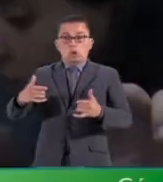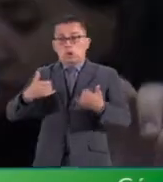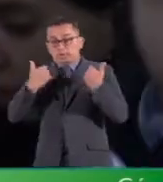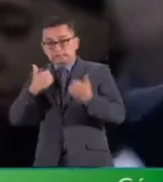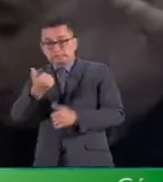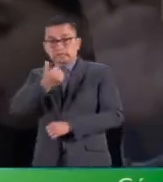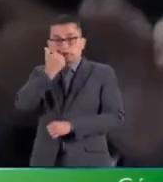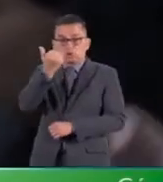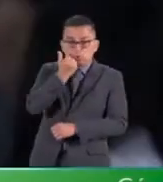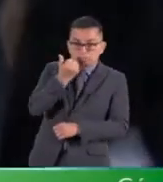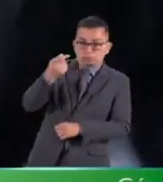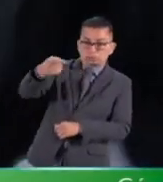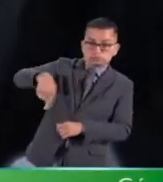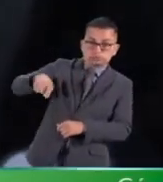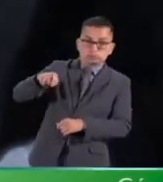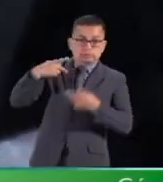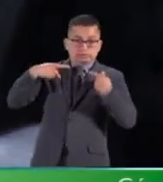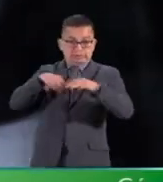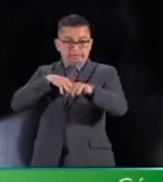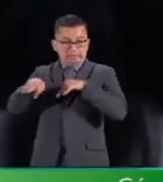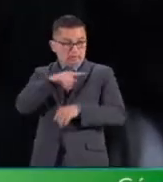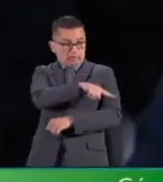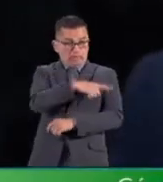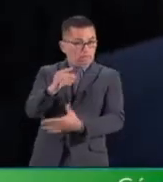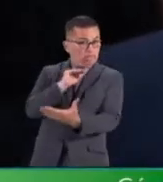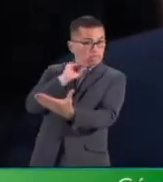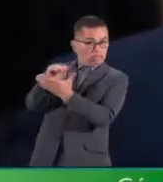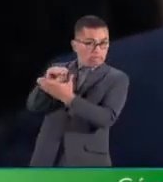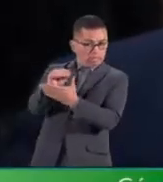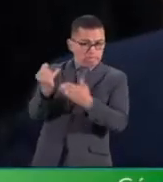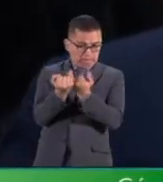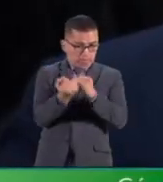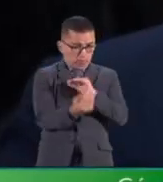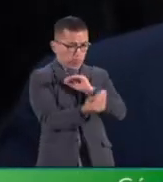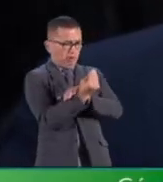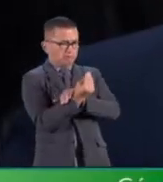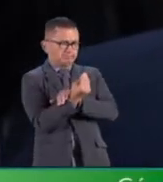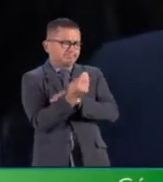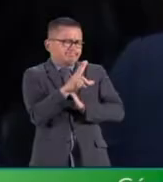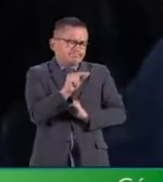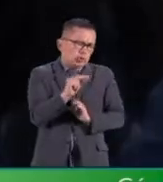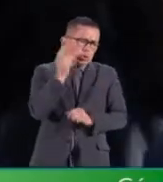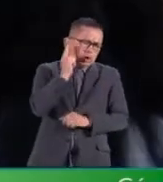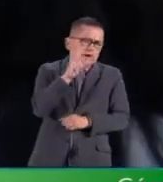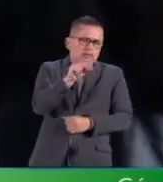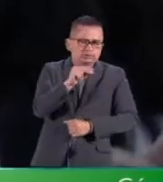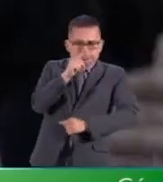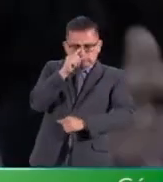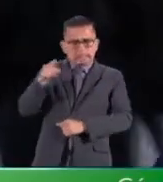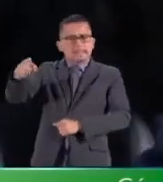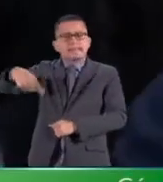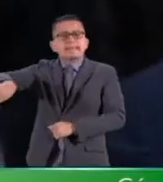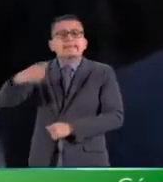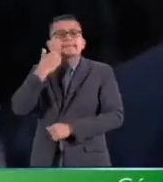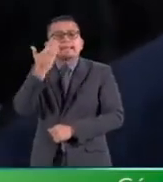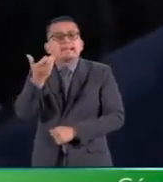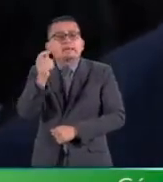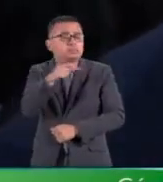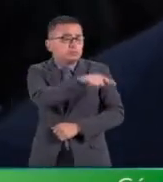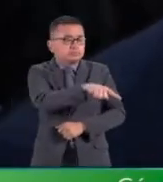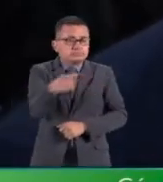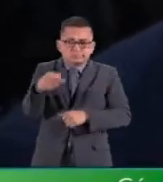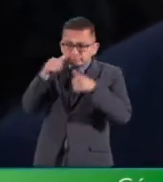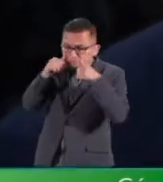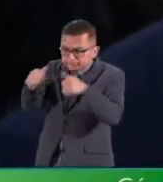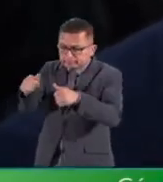trabajadores, que lo único que les han pedido es que los escuchen. Que las y los diputados de la mayoría